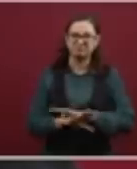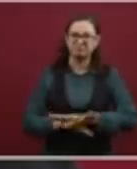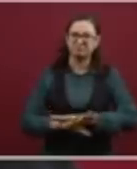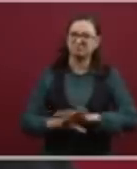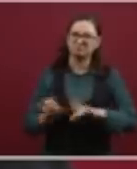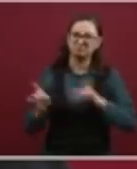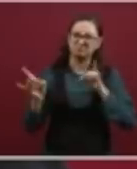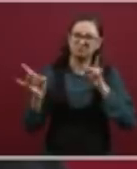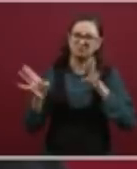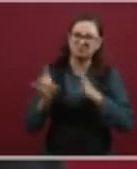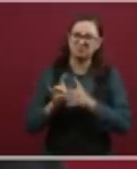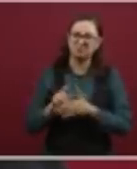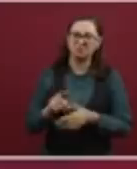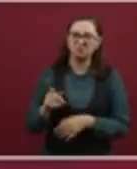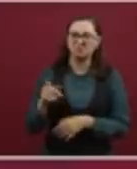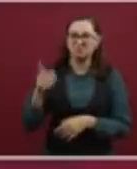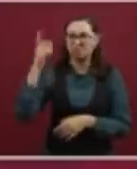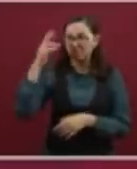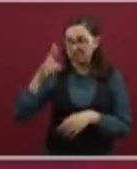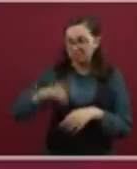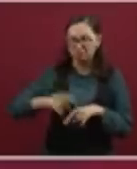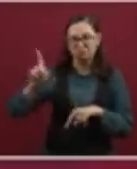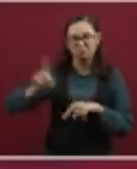Andrés I. Duarte